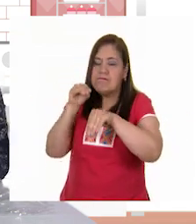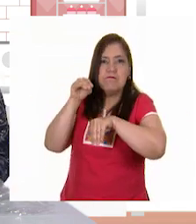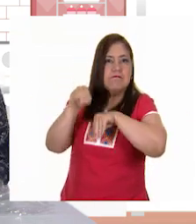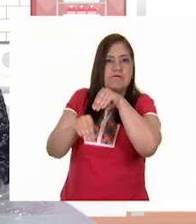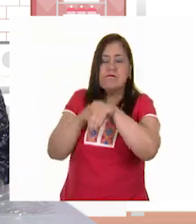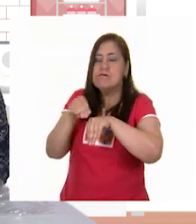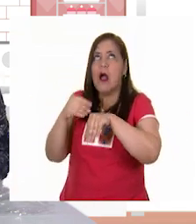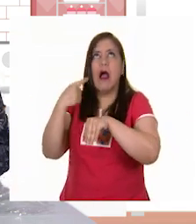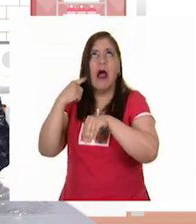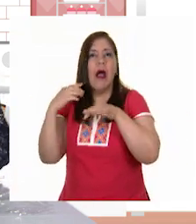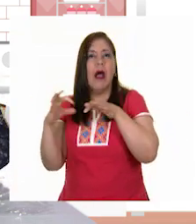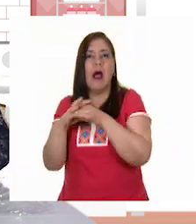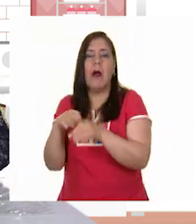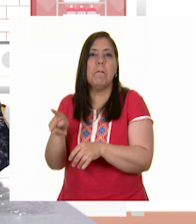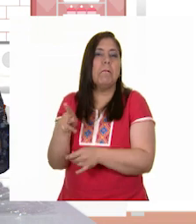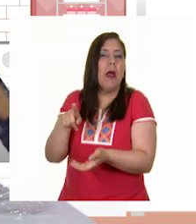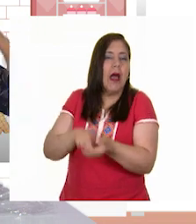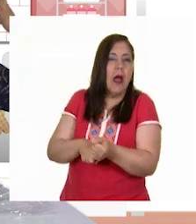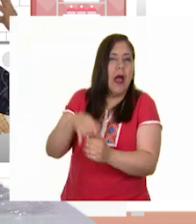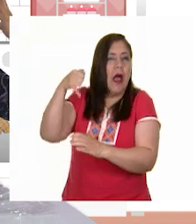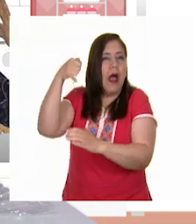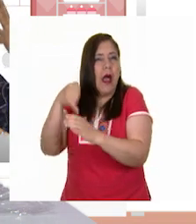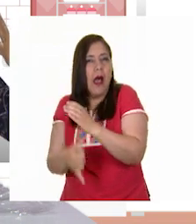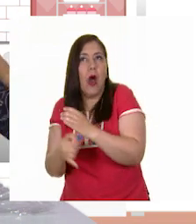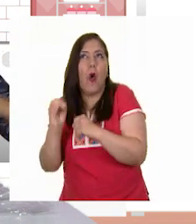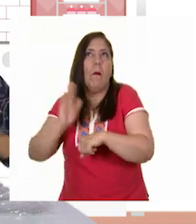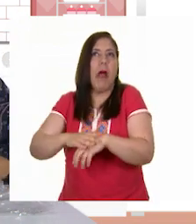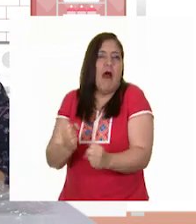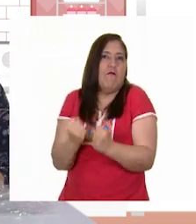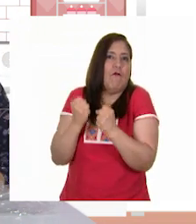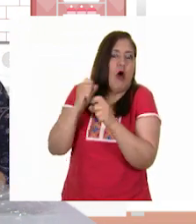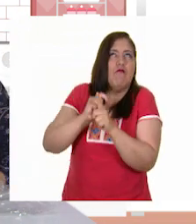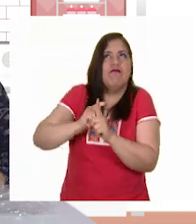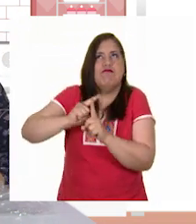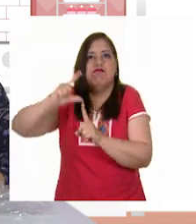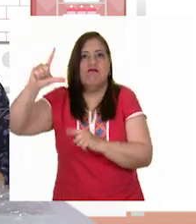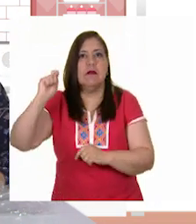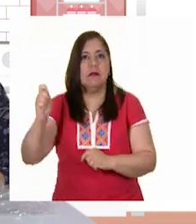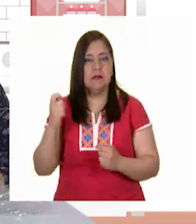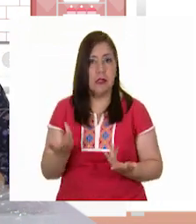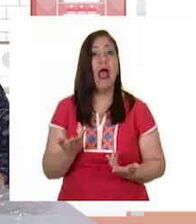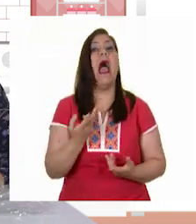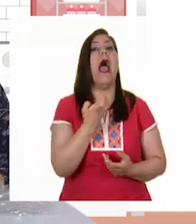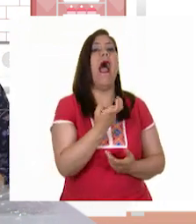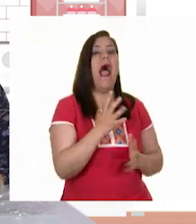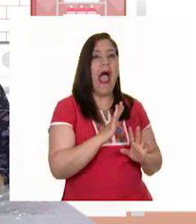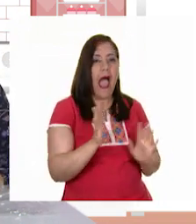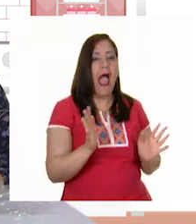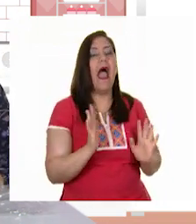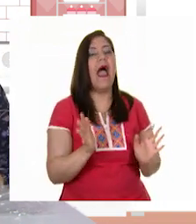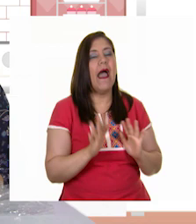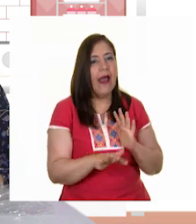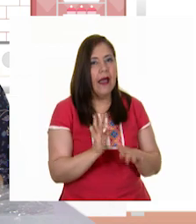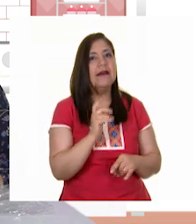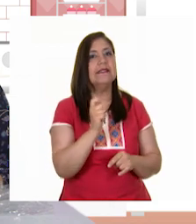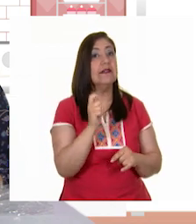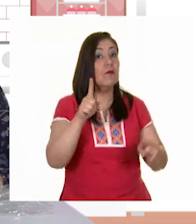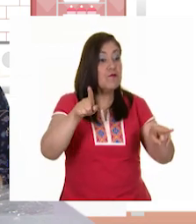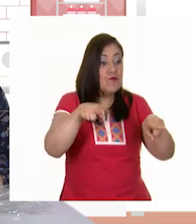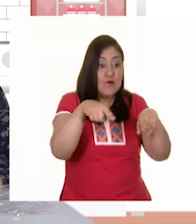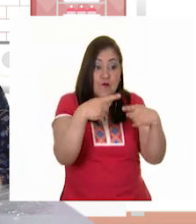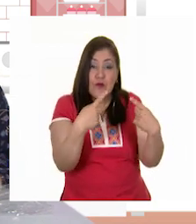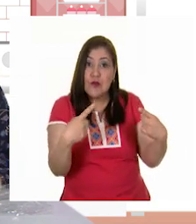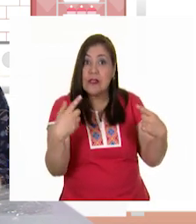darles otros efectos, como profundidad o intensidad. ¡Vaya! Cada vez nos queda más claro que la música y